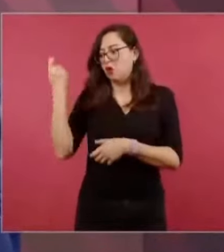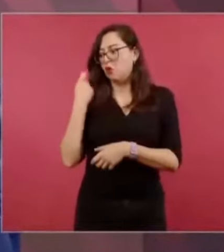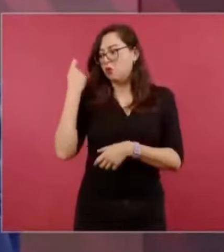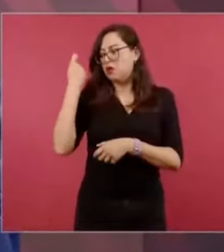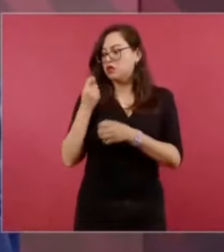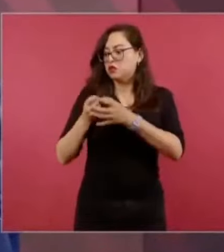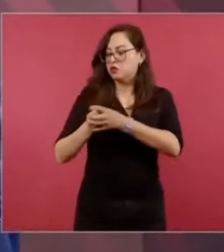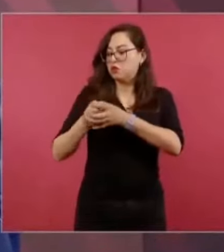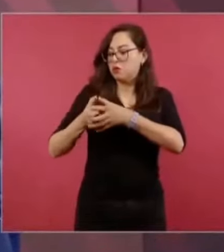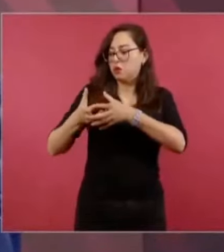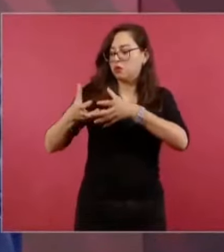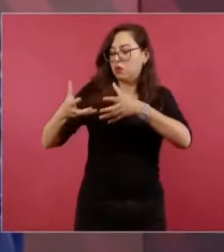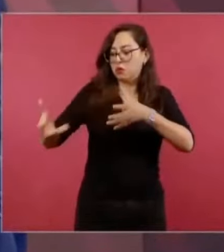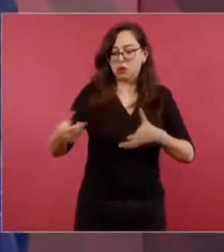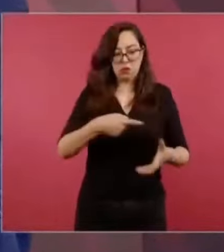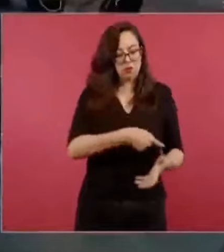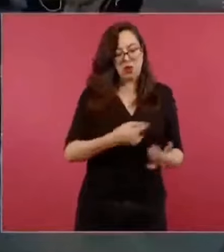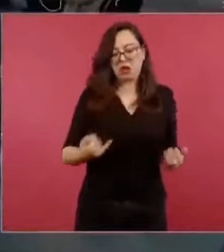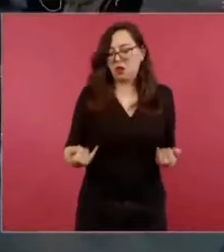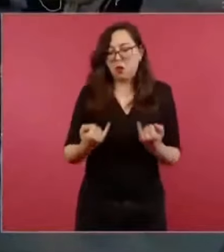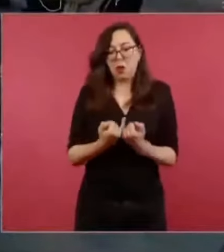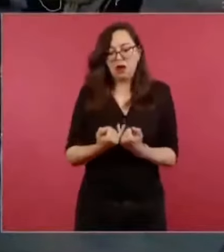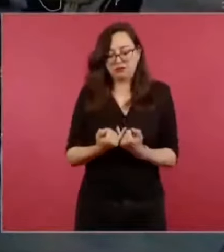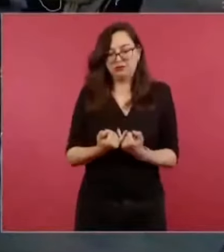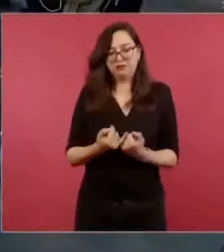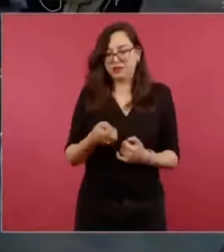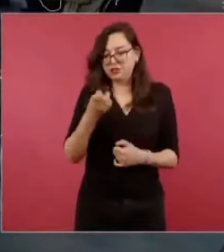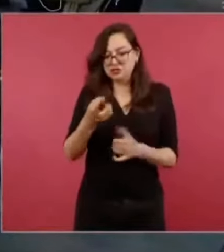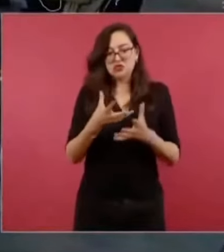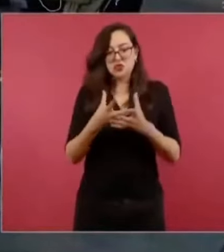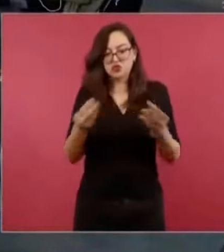trapito bueno Vámonos a desayunar